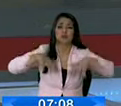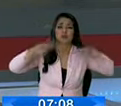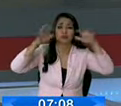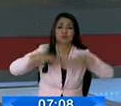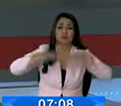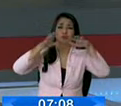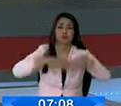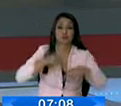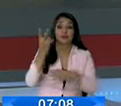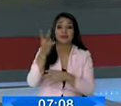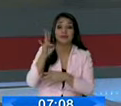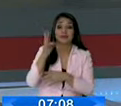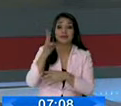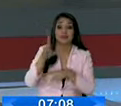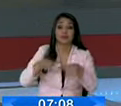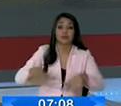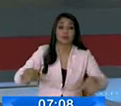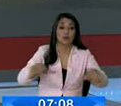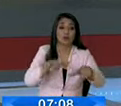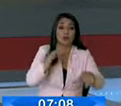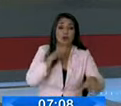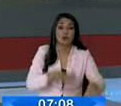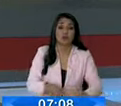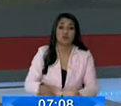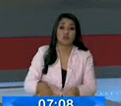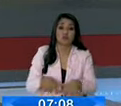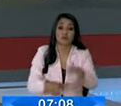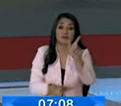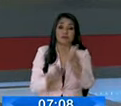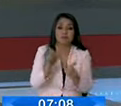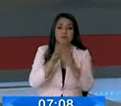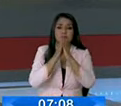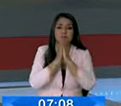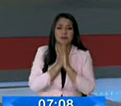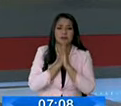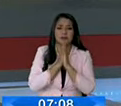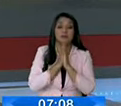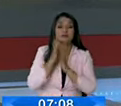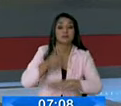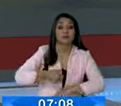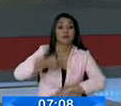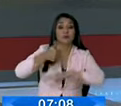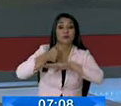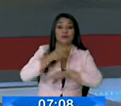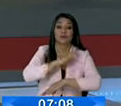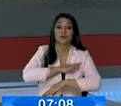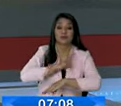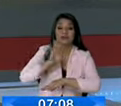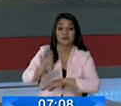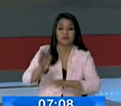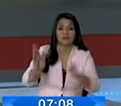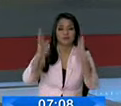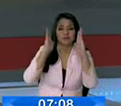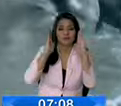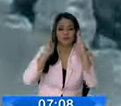sectores fueron afectados por inundaciones. La población demanda mayor atención al municipio de la ciudad.